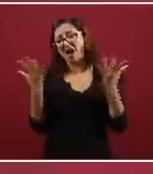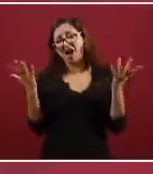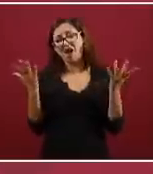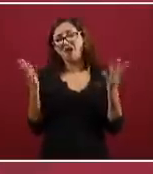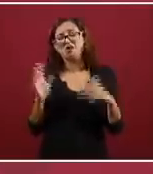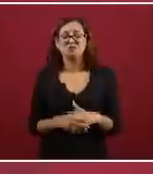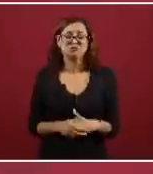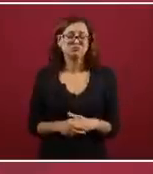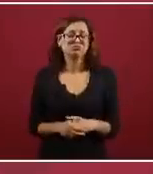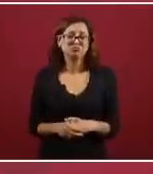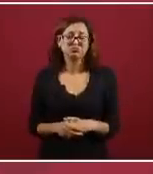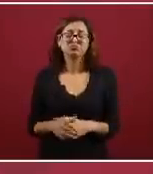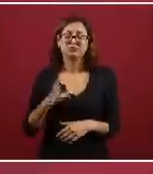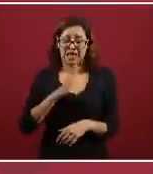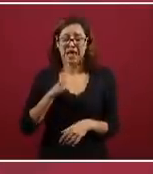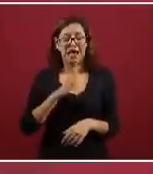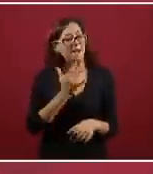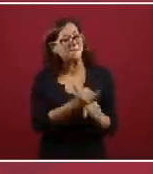obstáculos.